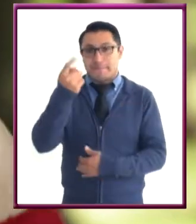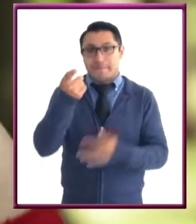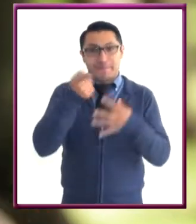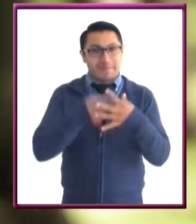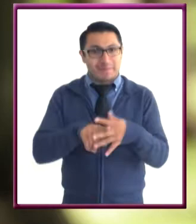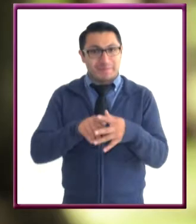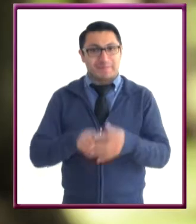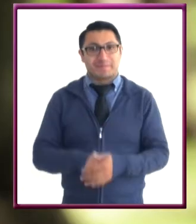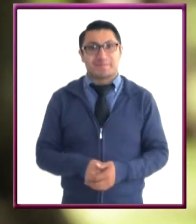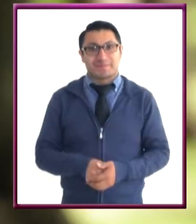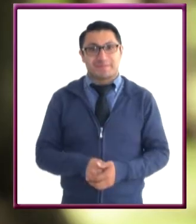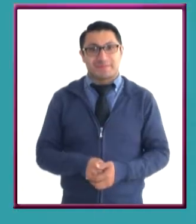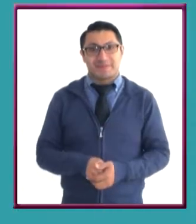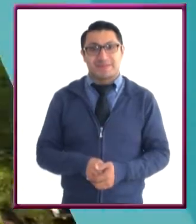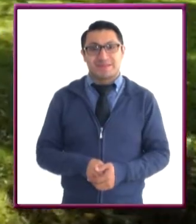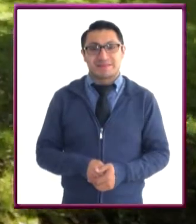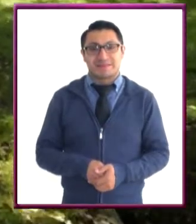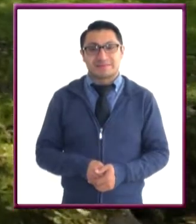TV. Comenzamos.